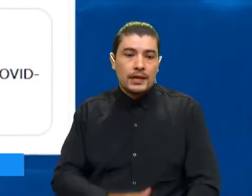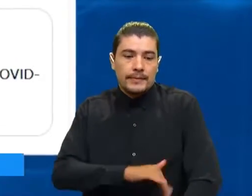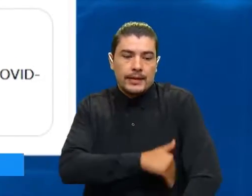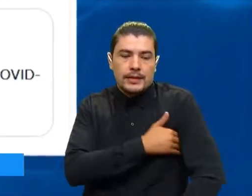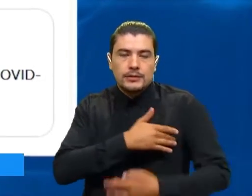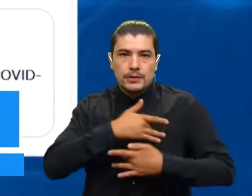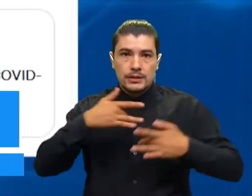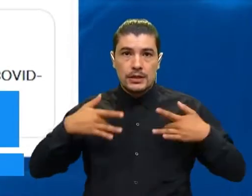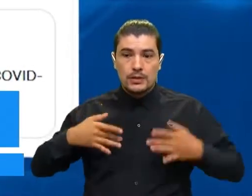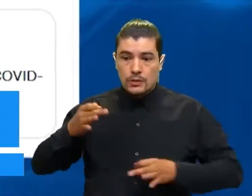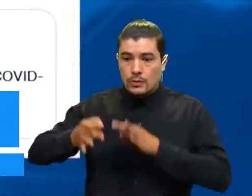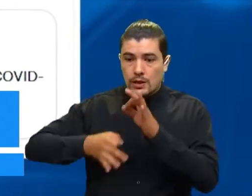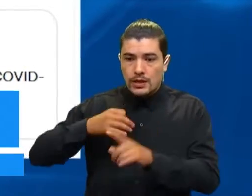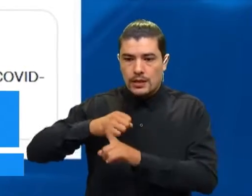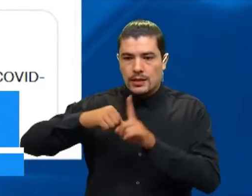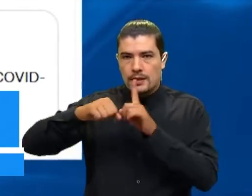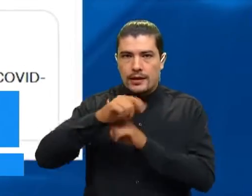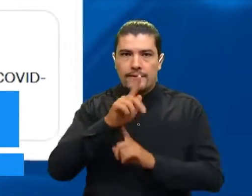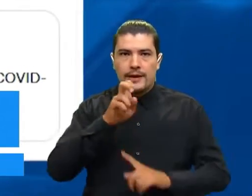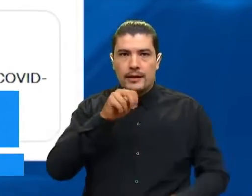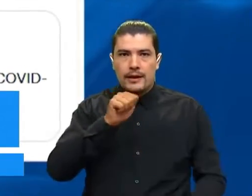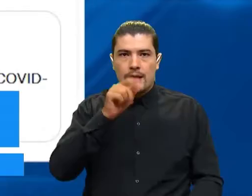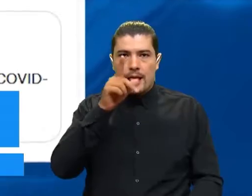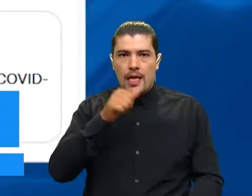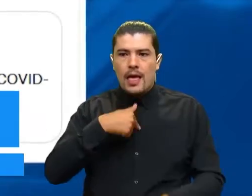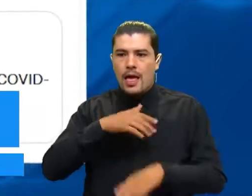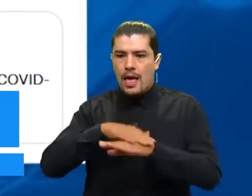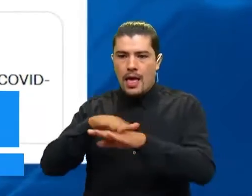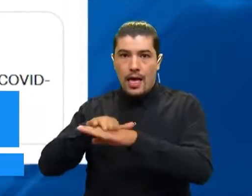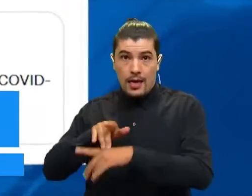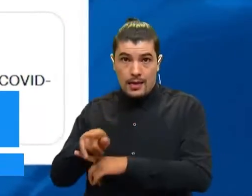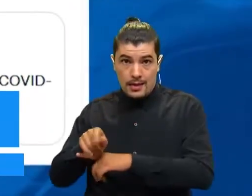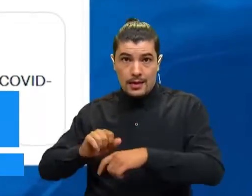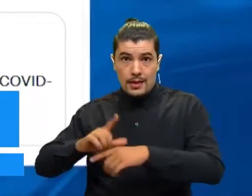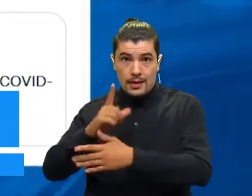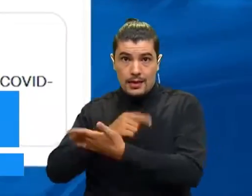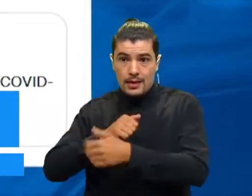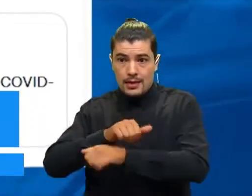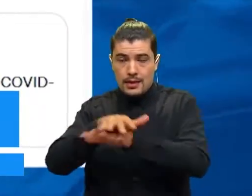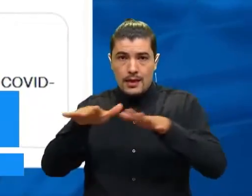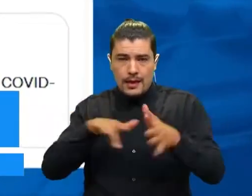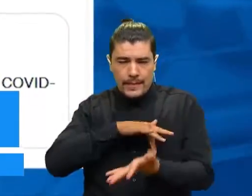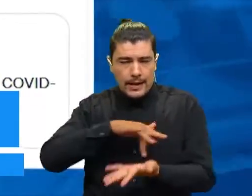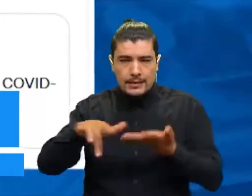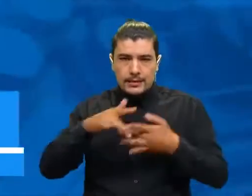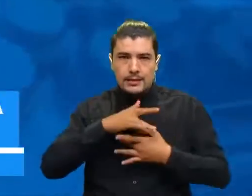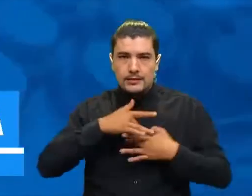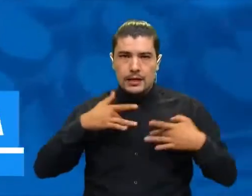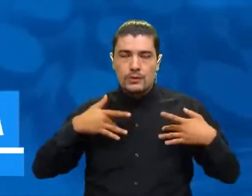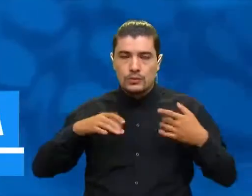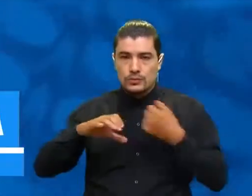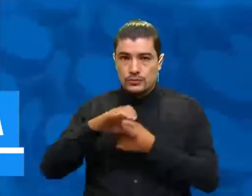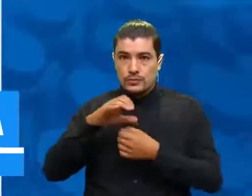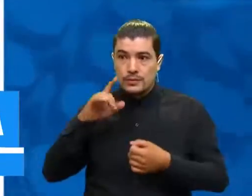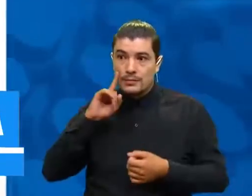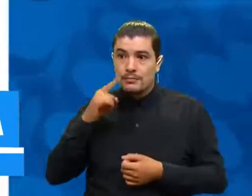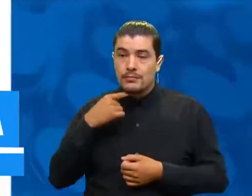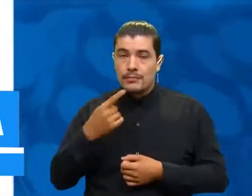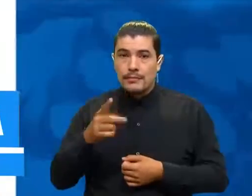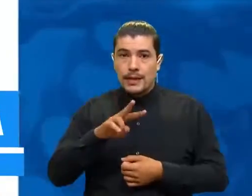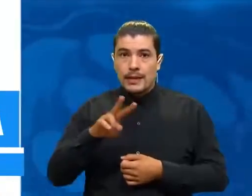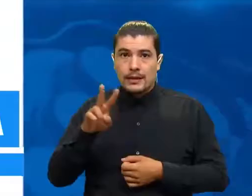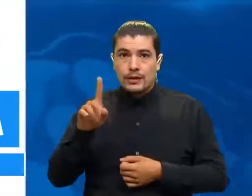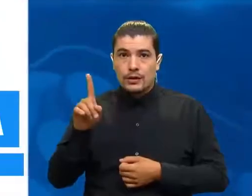Salud y Protección Social, Fernando Ruiz Gómez, informó a través de su cuenta de Twitter que la emergencia sanitaria en el país, que iba hasta el 28 de febrero,